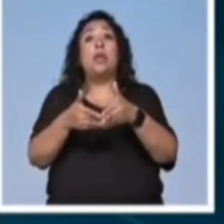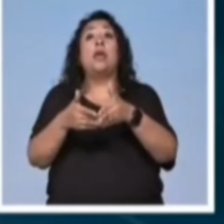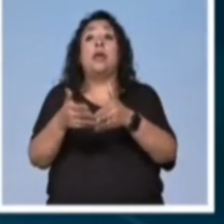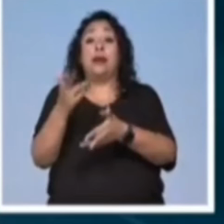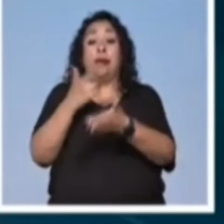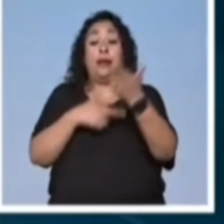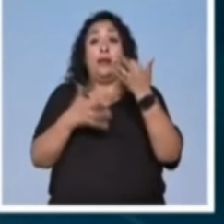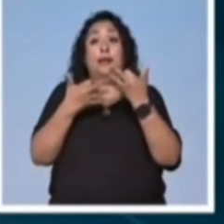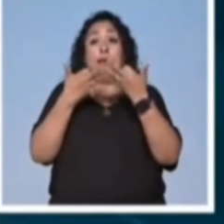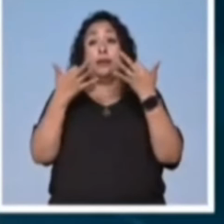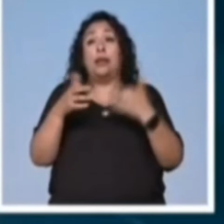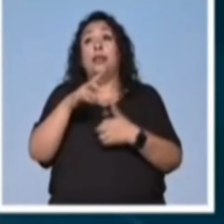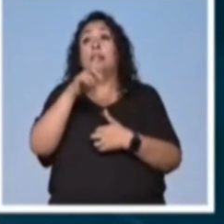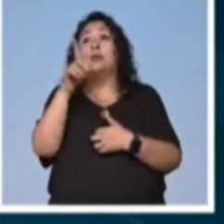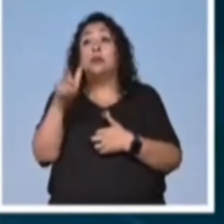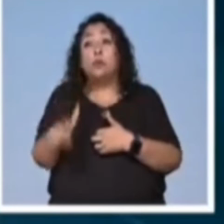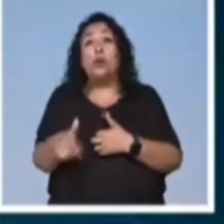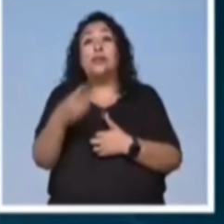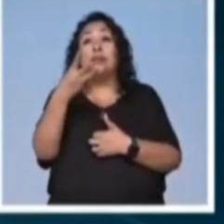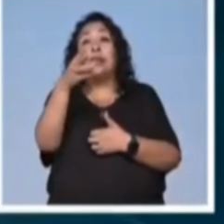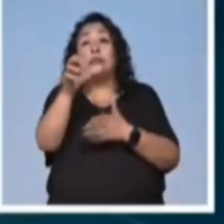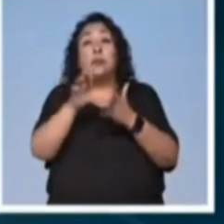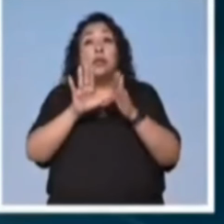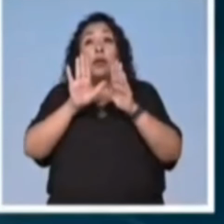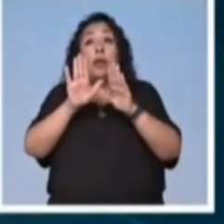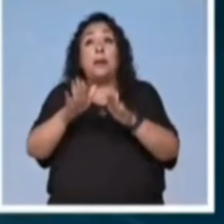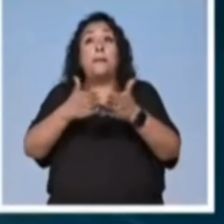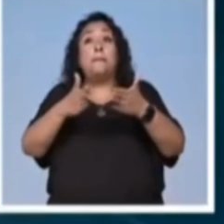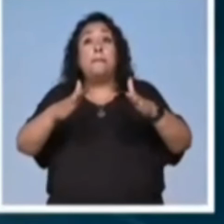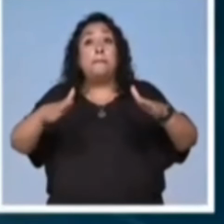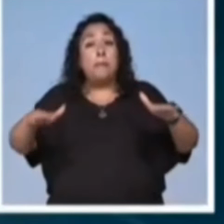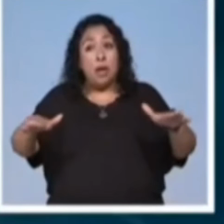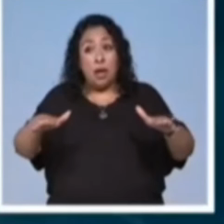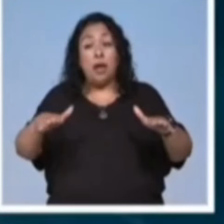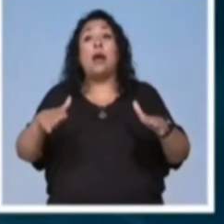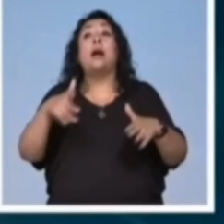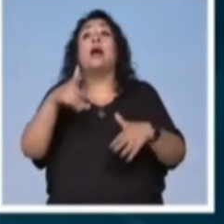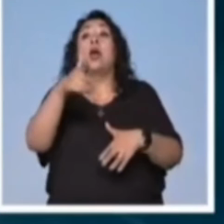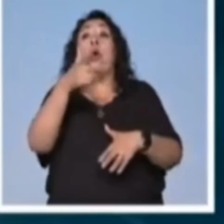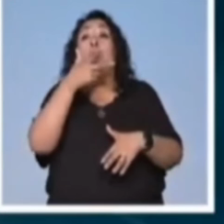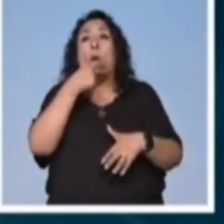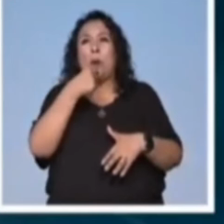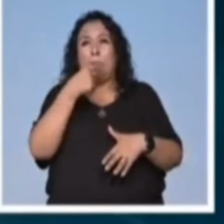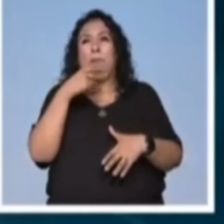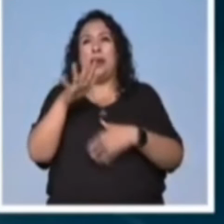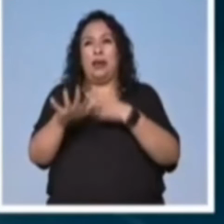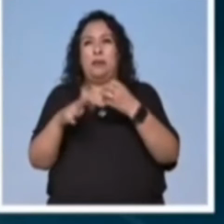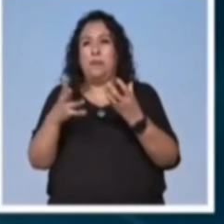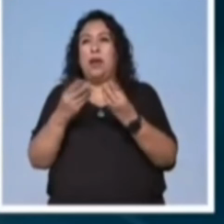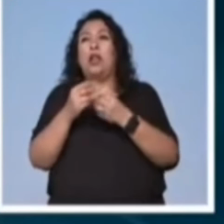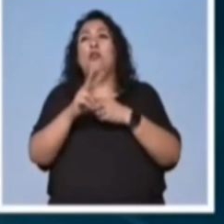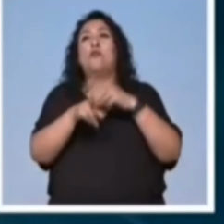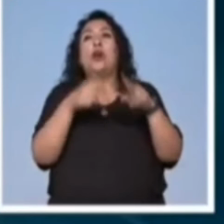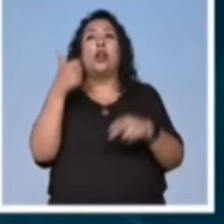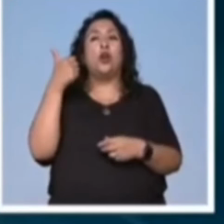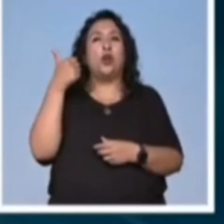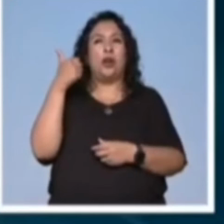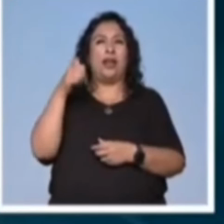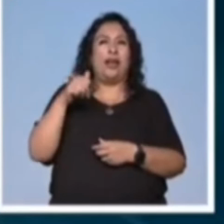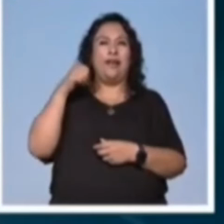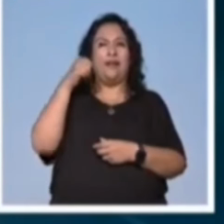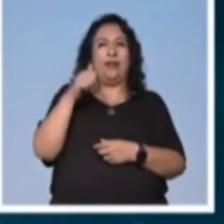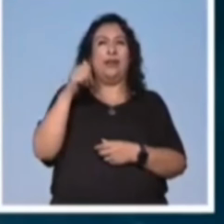a tierra firme luego de haber estado por 3 meses en el Océano Pacífico. El marinero y su mascota partieron en abril de La Paz,